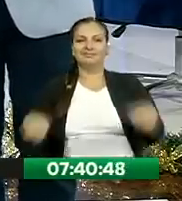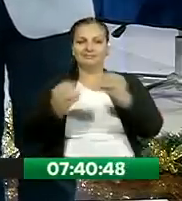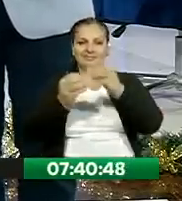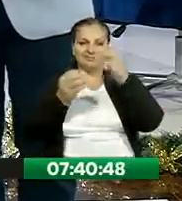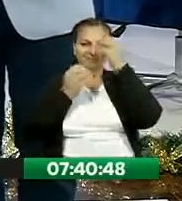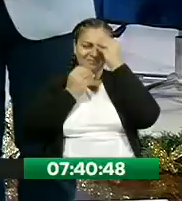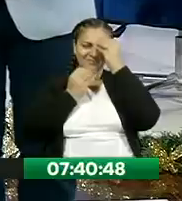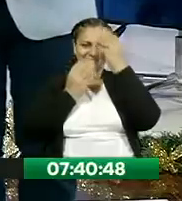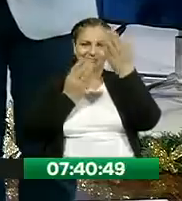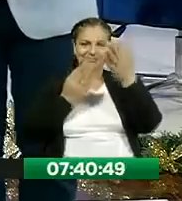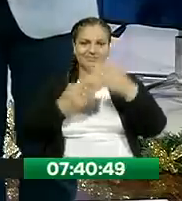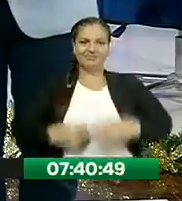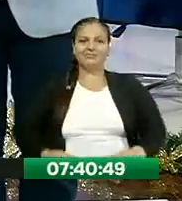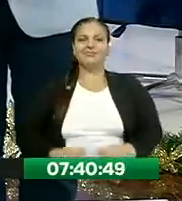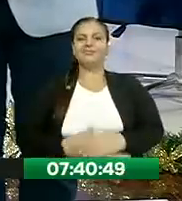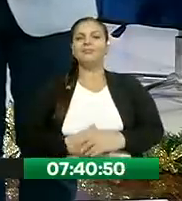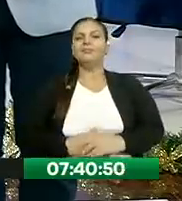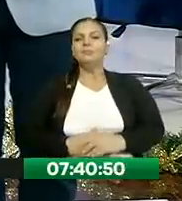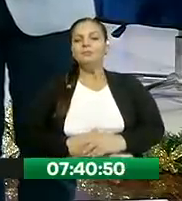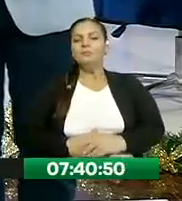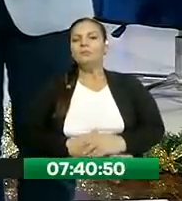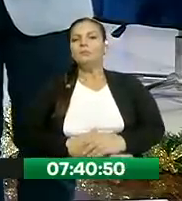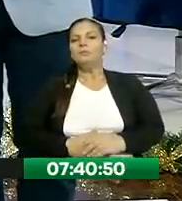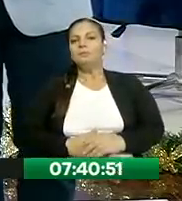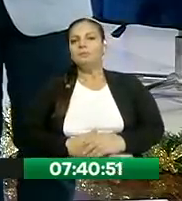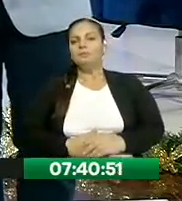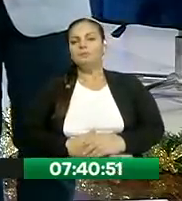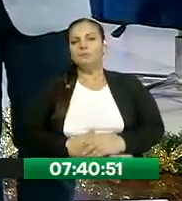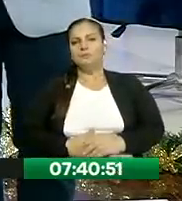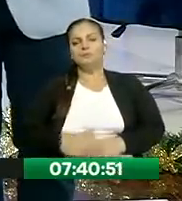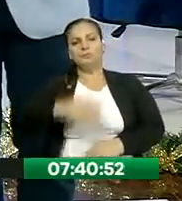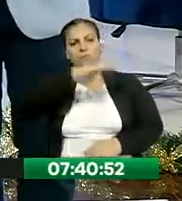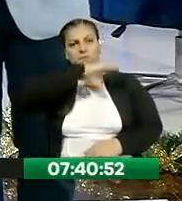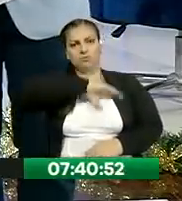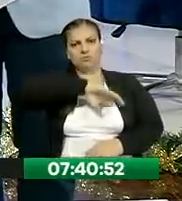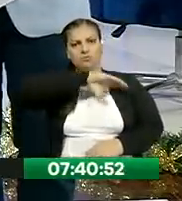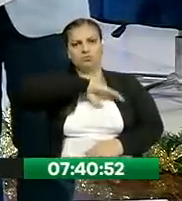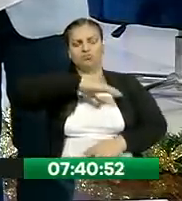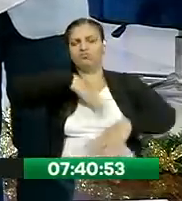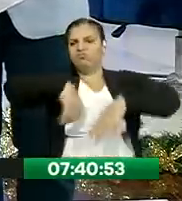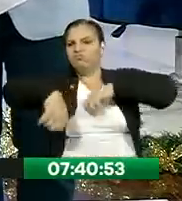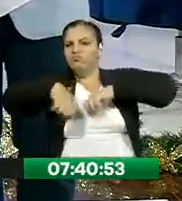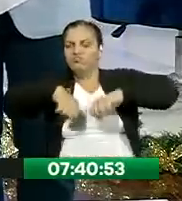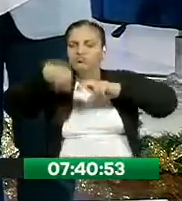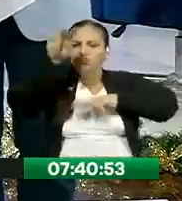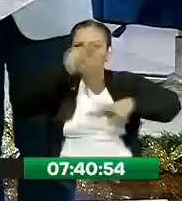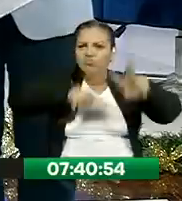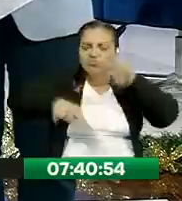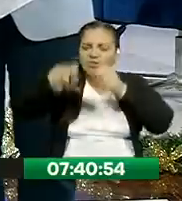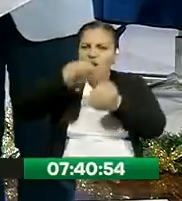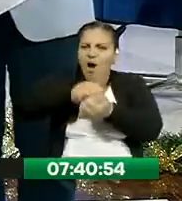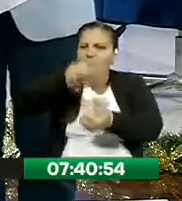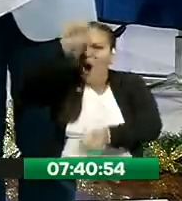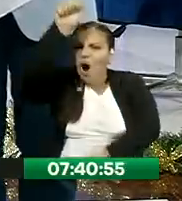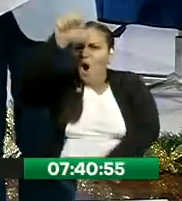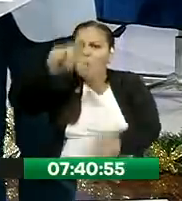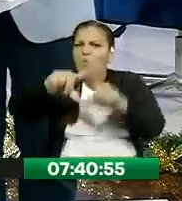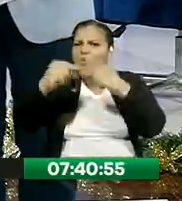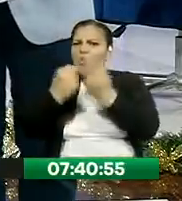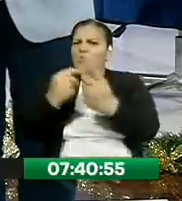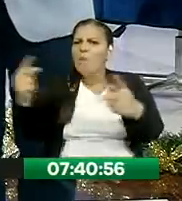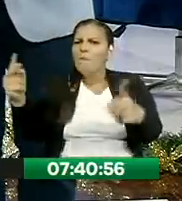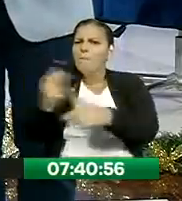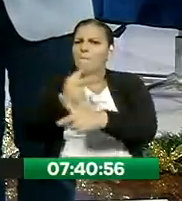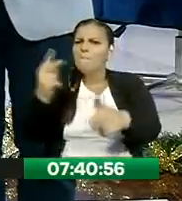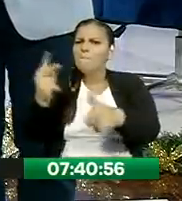sí, les vamos a contar que Artisa articula en una banda delictiva que, según las autoridades, ejecutó y planificó desde la cárcel el